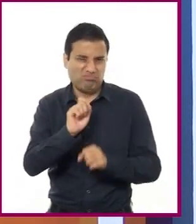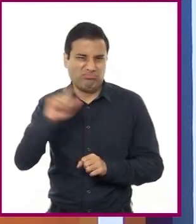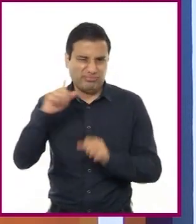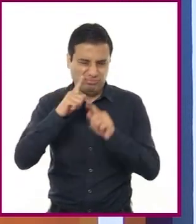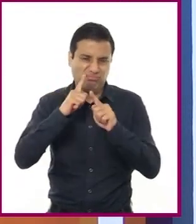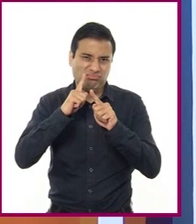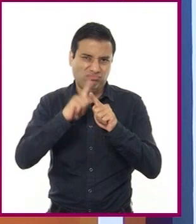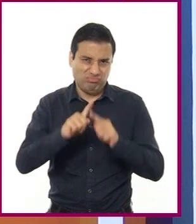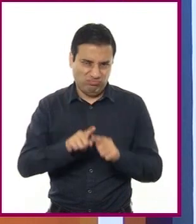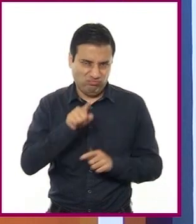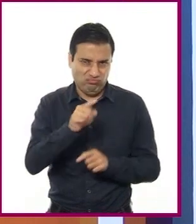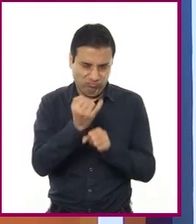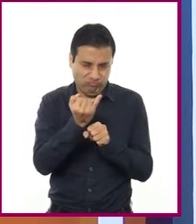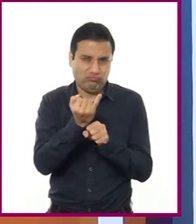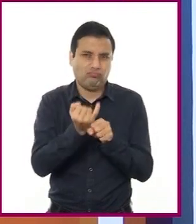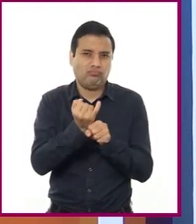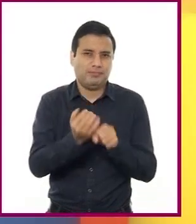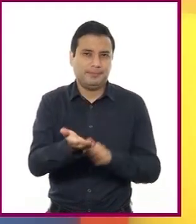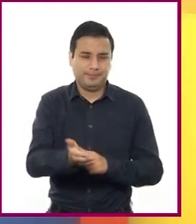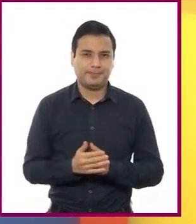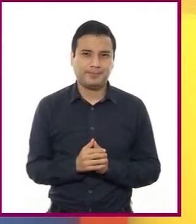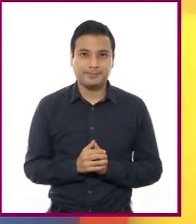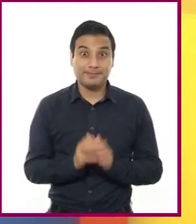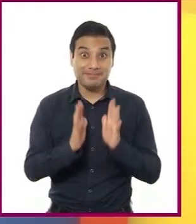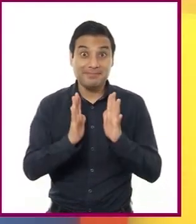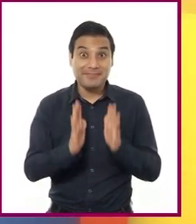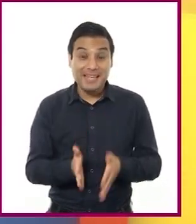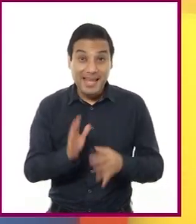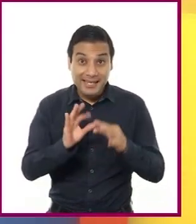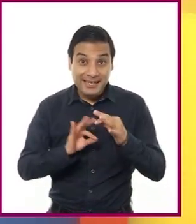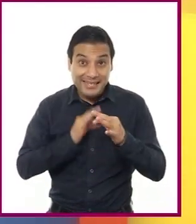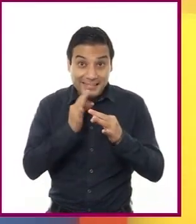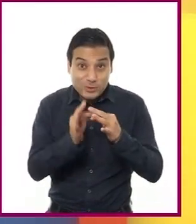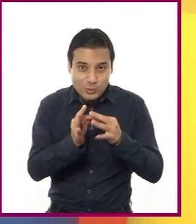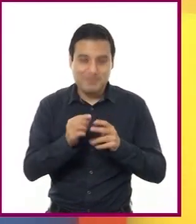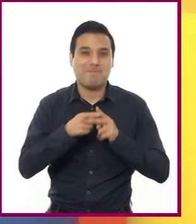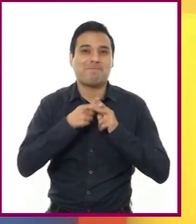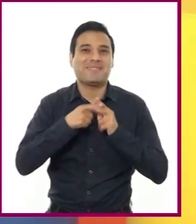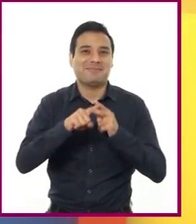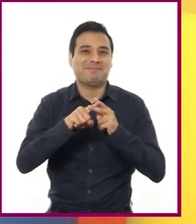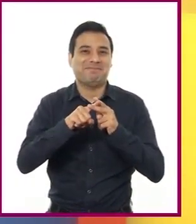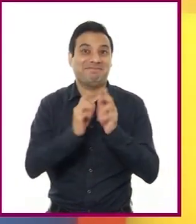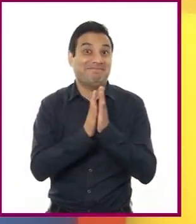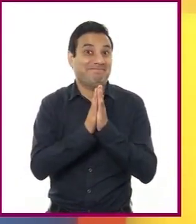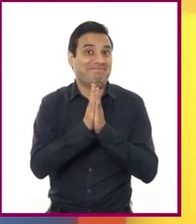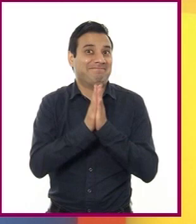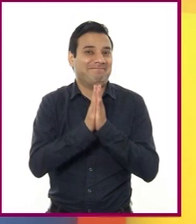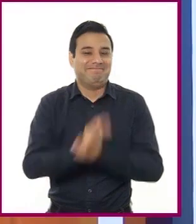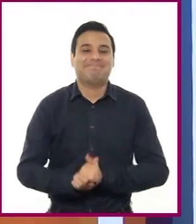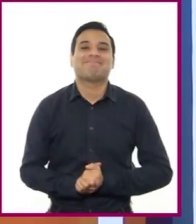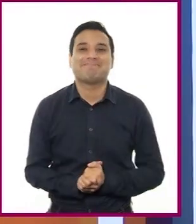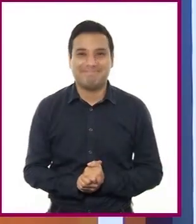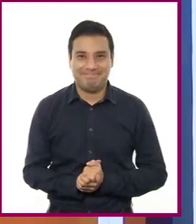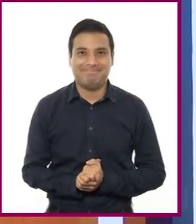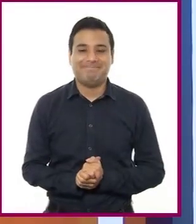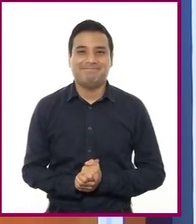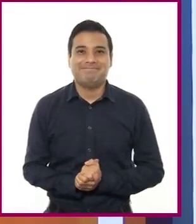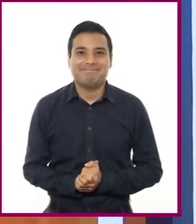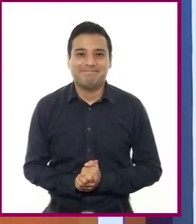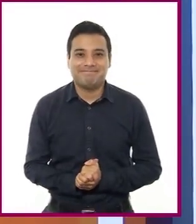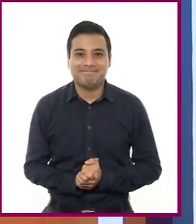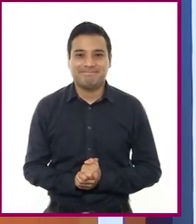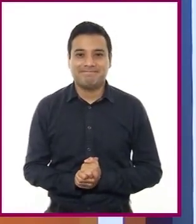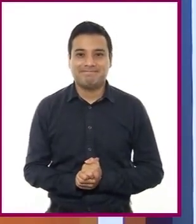o investigar más sobre el tema. Si ya tenemos todo listo, es momento de comenzar. Me